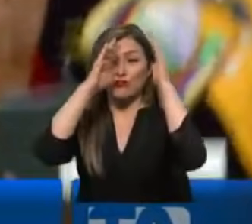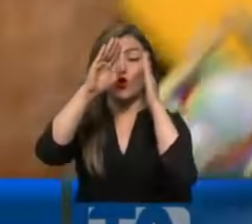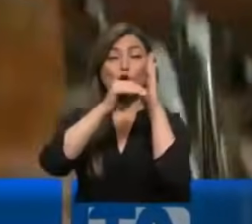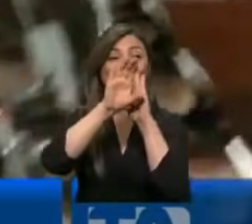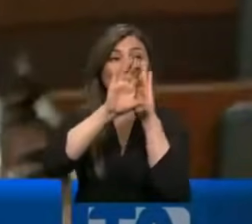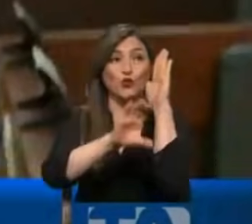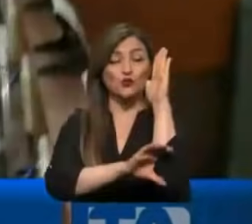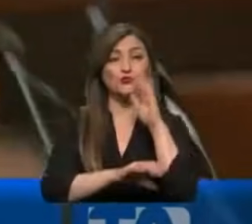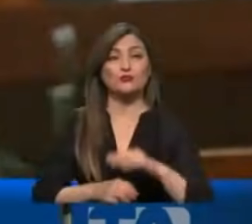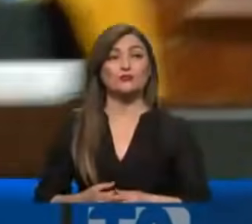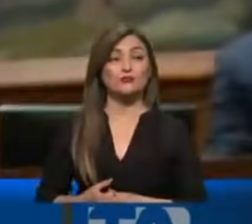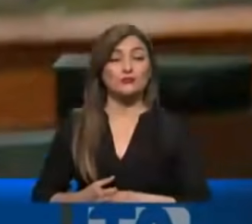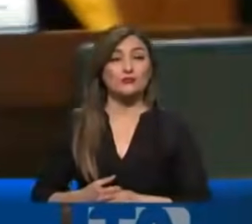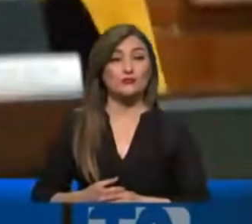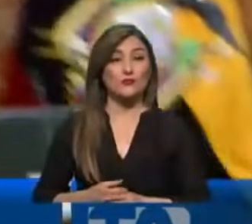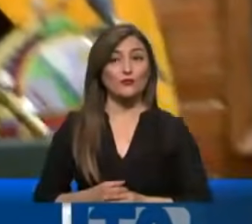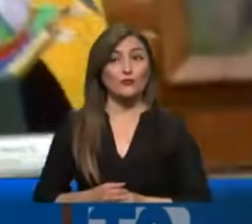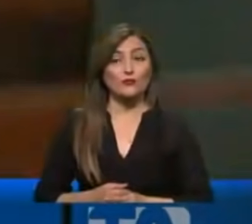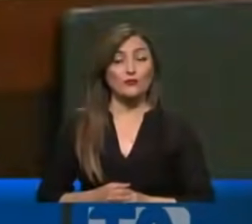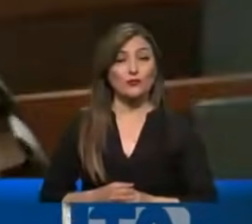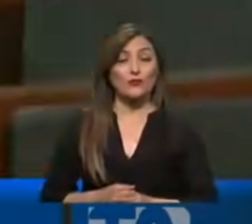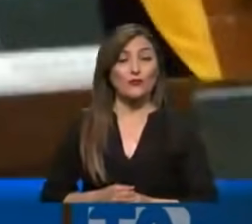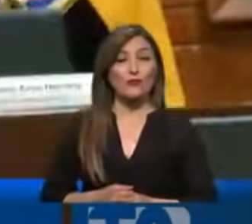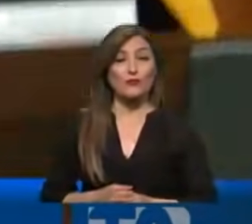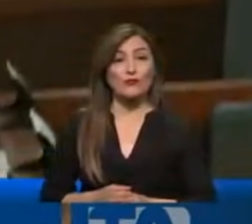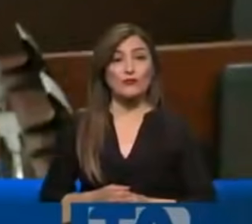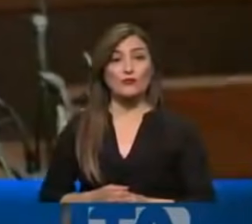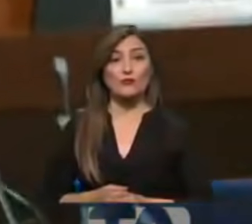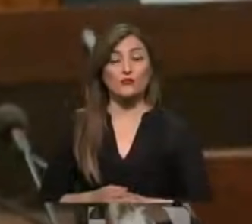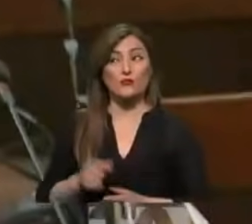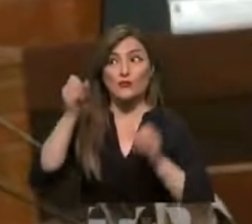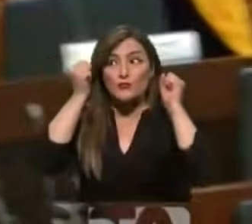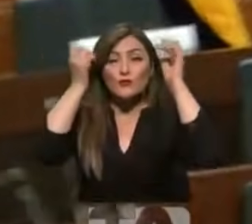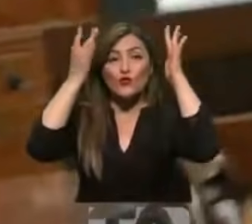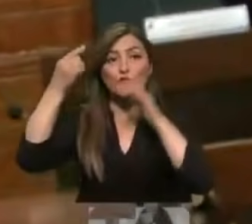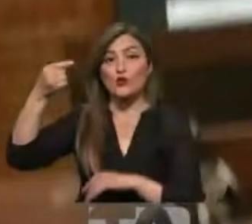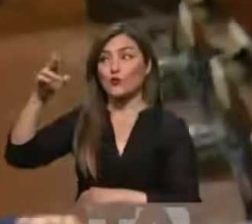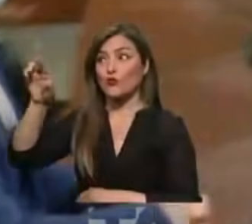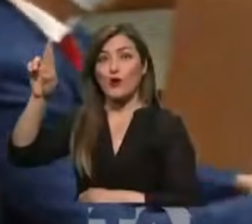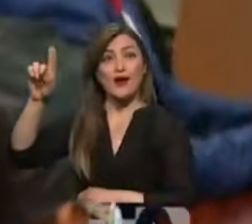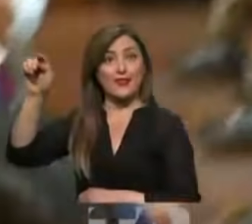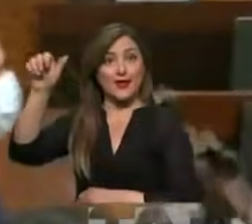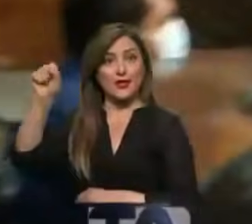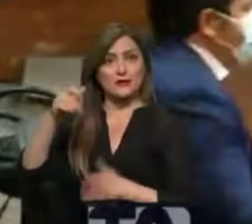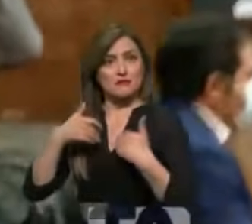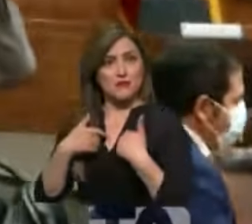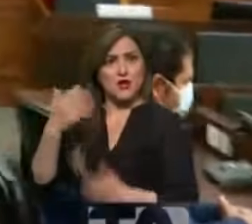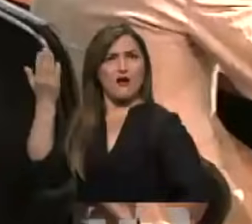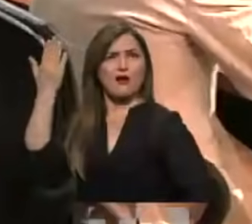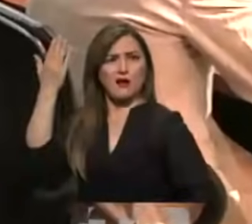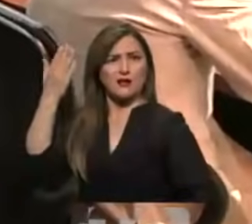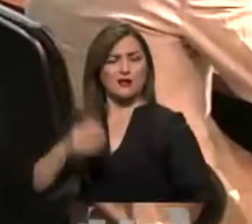inconstitucional, es ilegal, yo no puedo hablar de ninguna manera, te repito. Tanto Yunda como Guarderas defienden su condición de